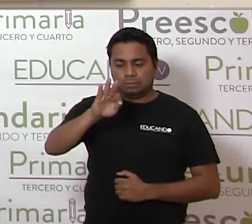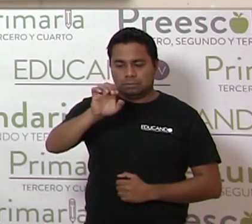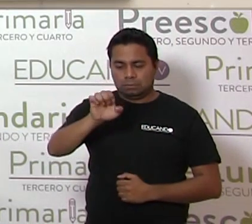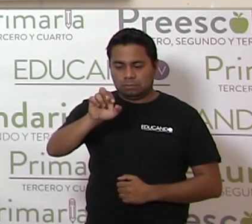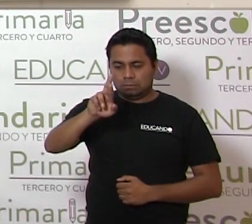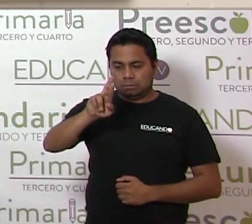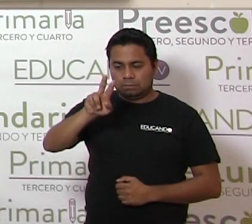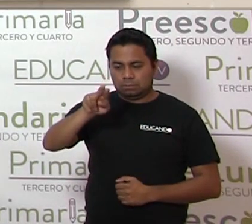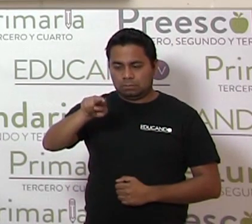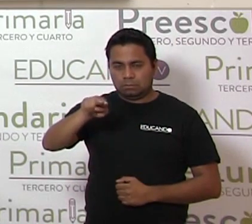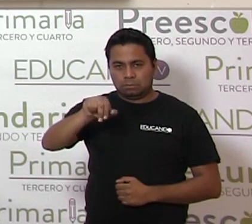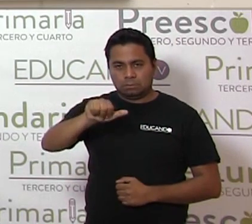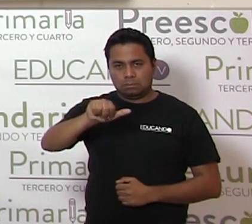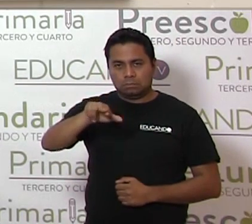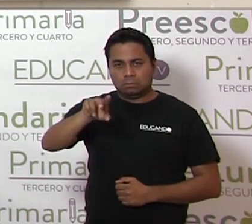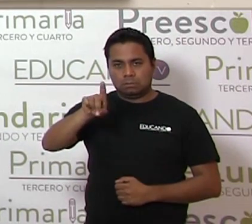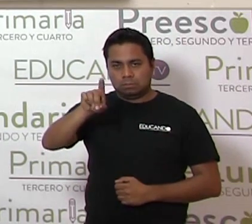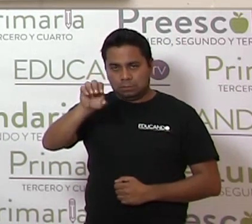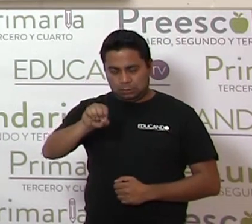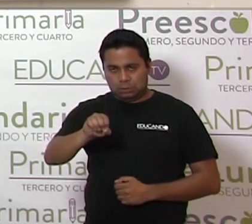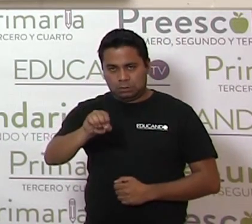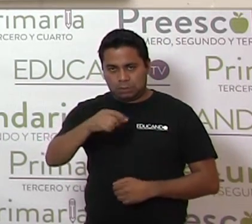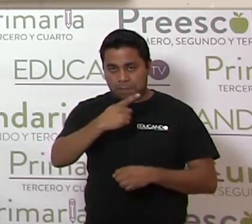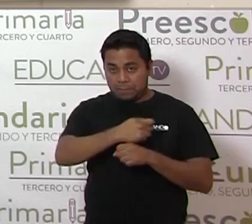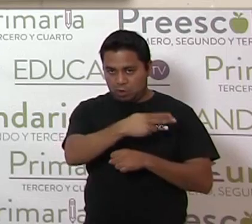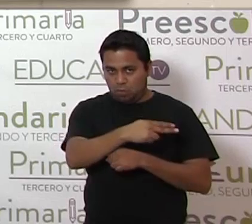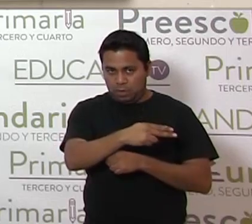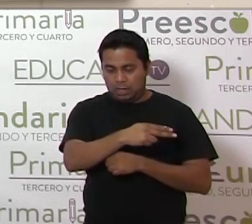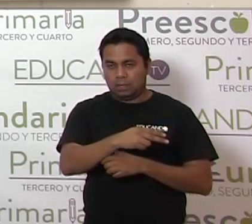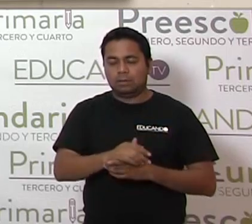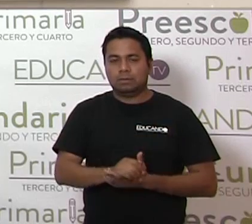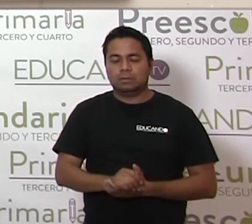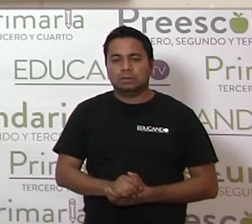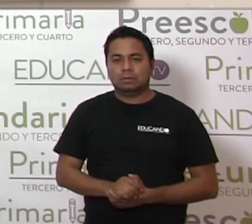Fernando, bien, primer nombre,